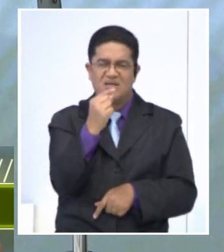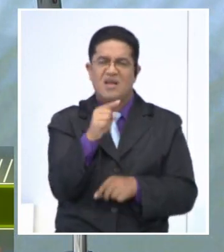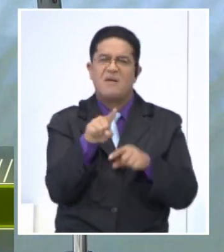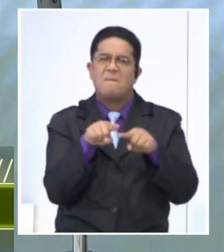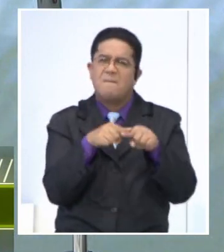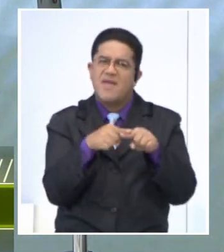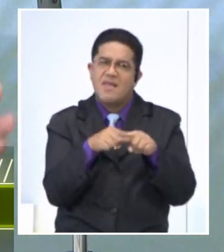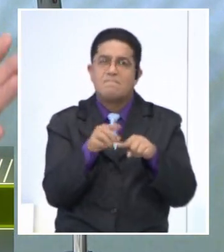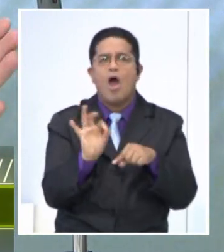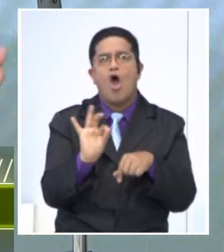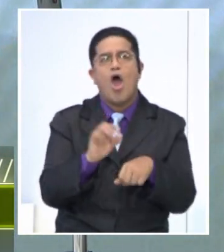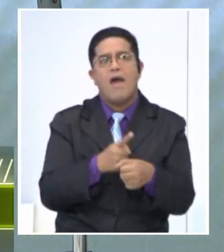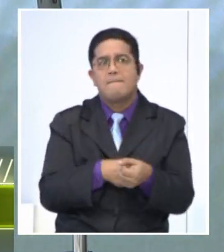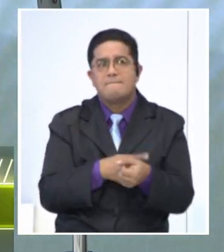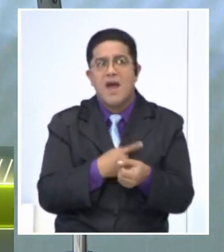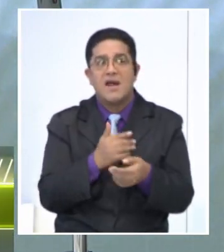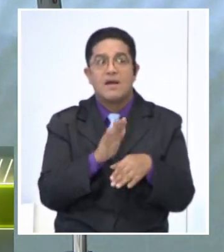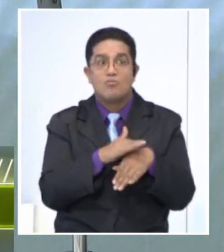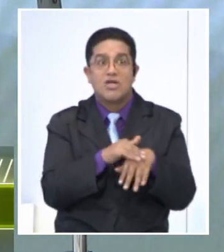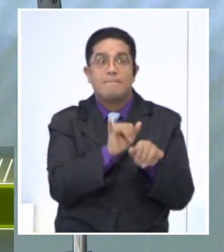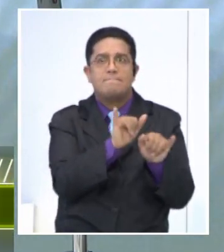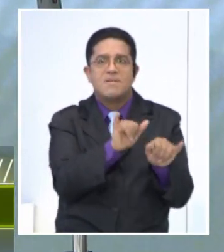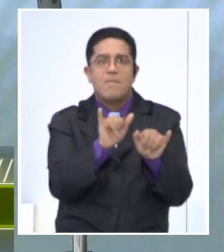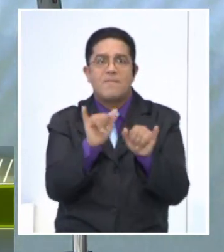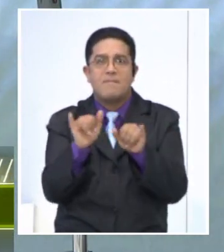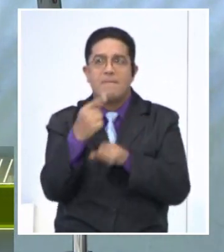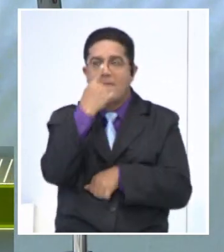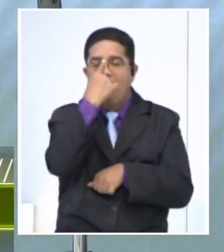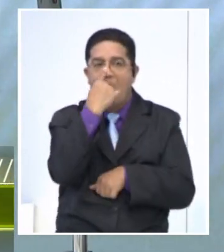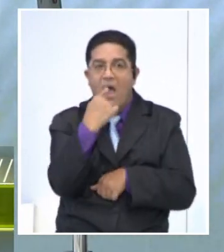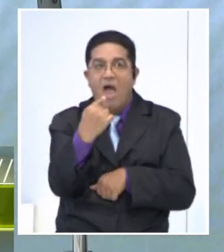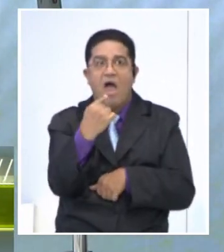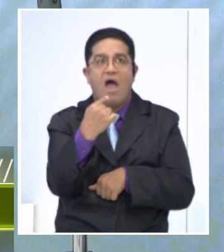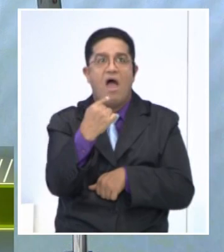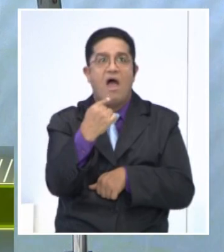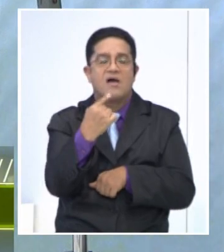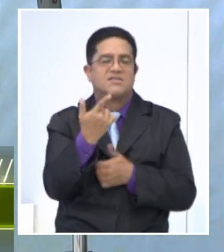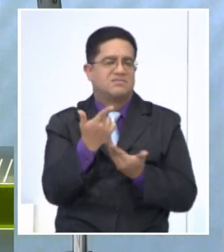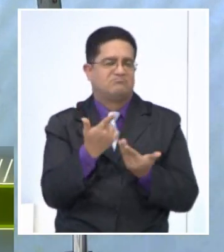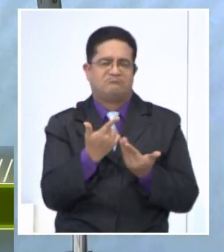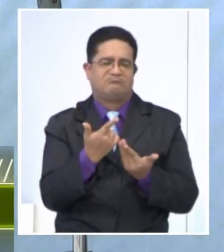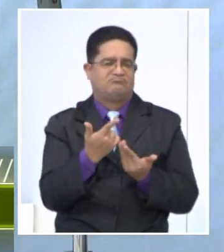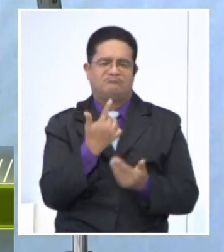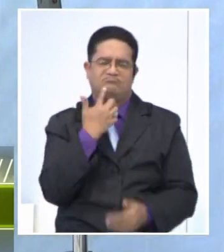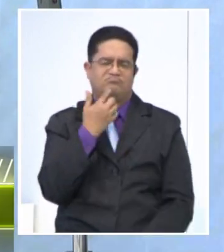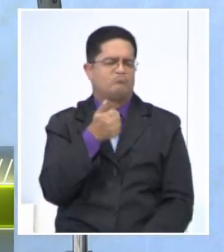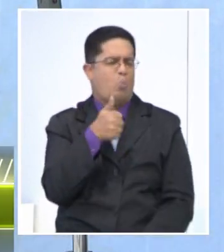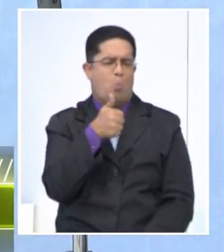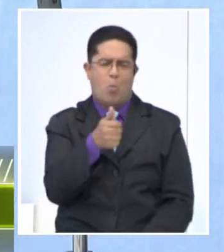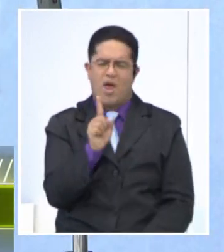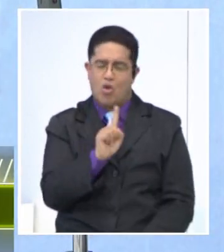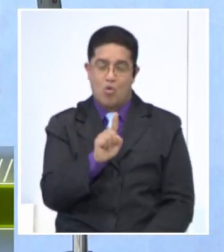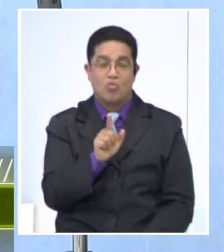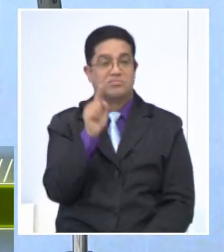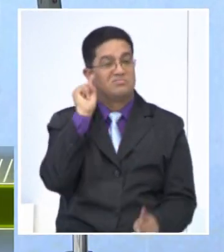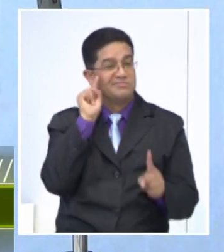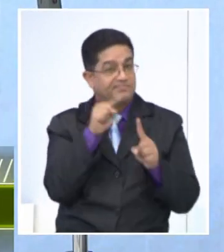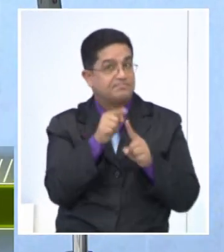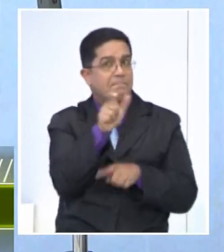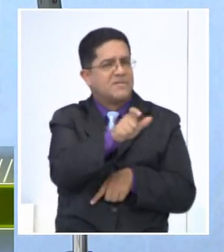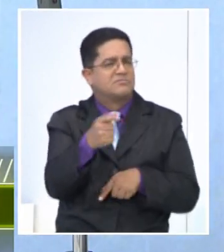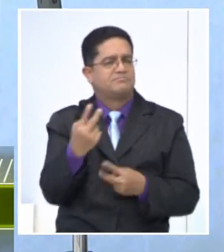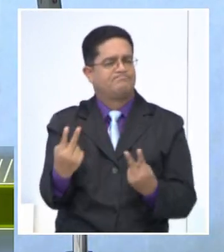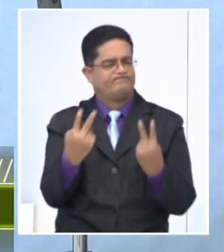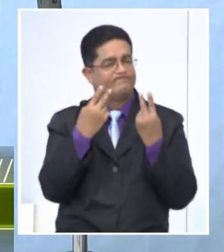hermanas. ¿Por qué? Porque es la misma nariz. Y yo no creo que eso es correcto. Yo creo que la idea es que la persona se vea natural,